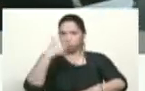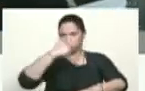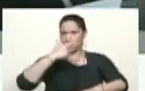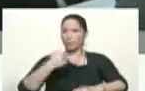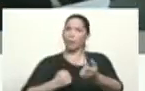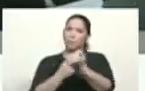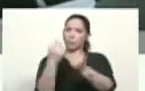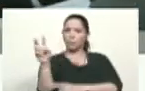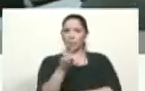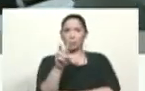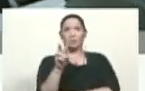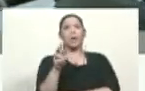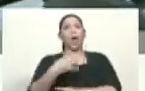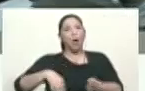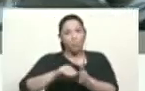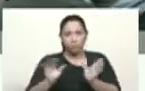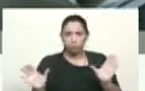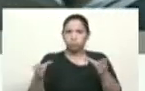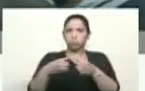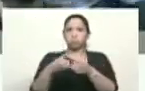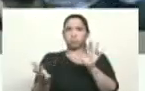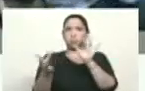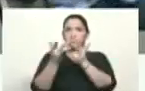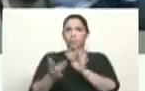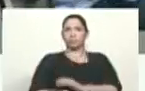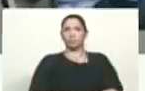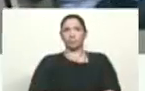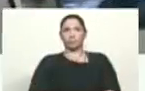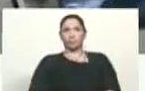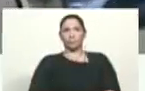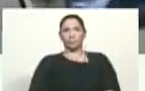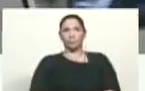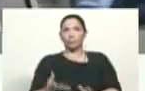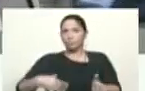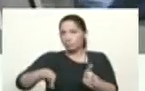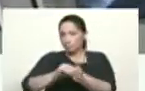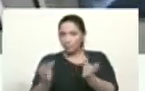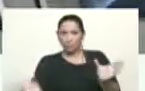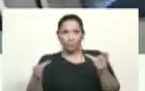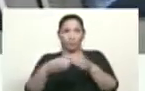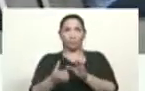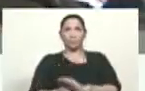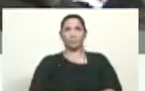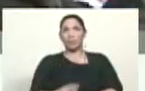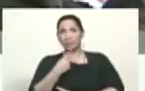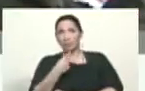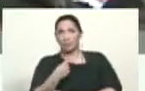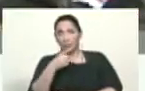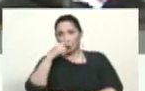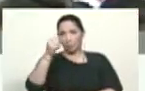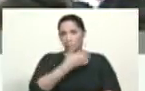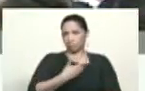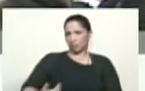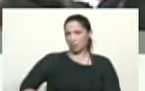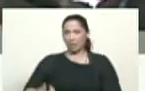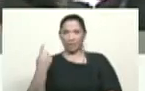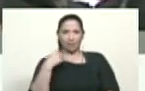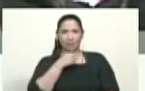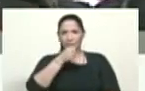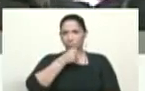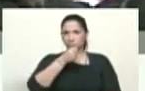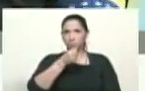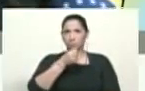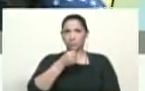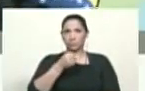esto vuelve a reagruparnos. Nos vuelve a reagrupar. Y como decía el presidente Maduro ayer en la entrevista que le dio al